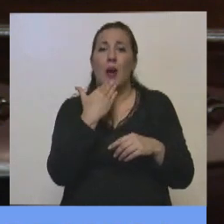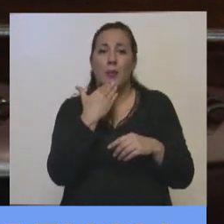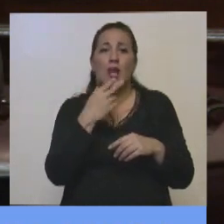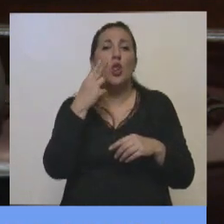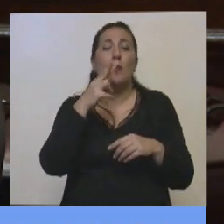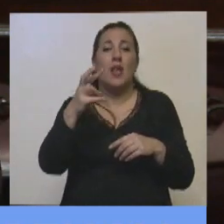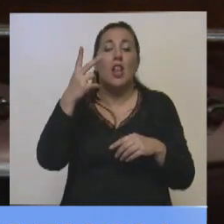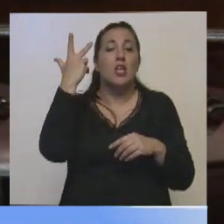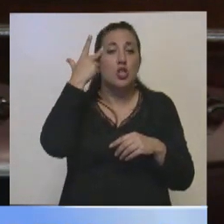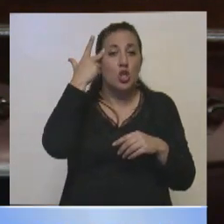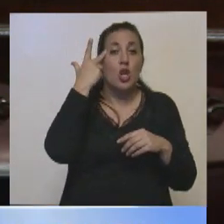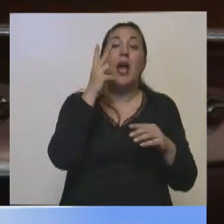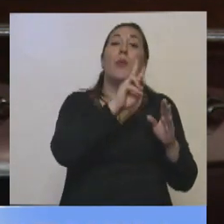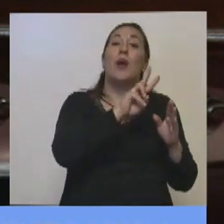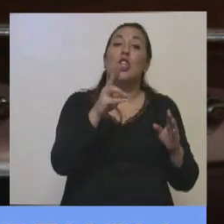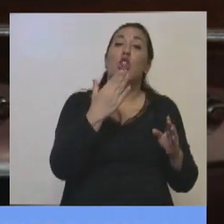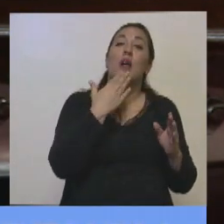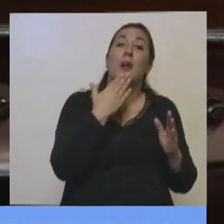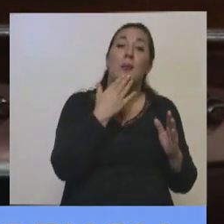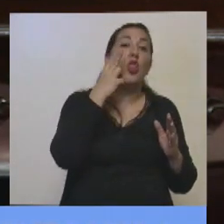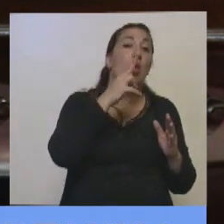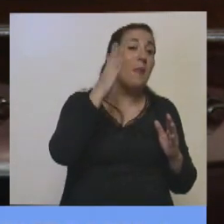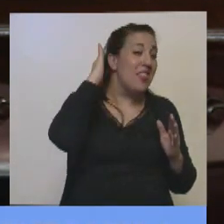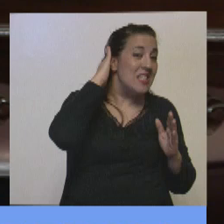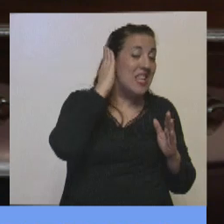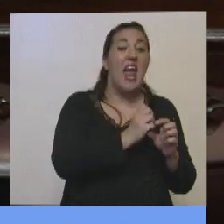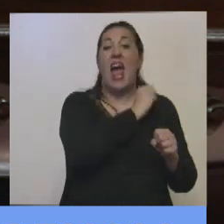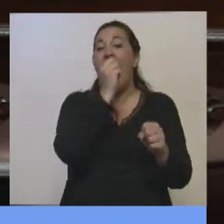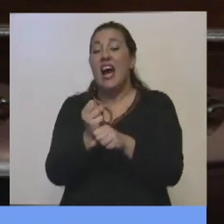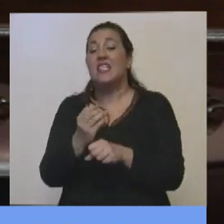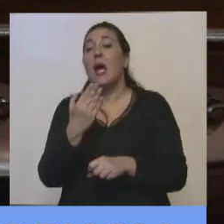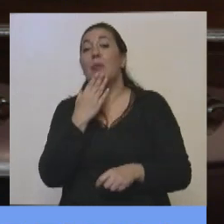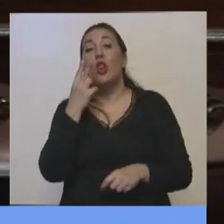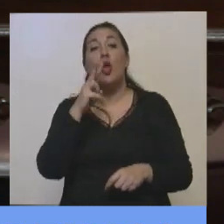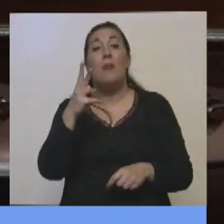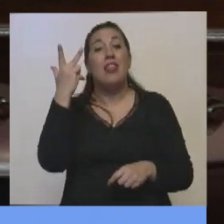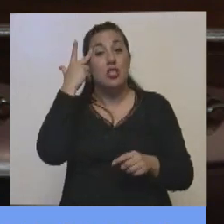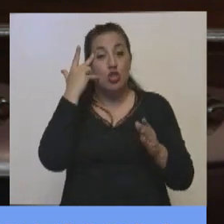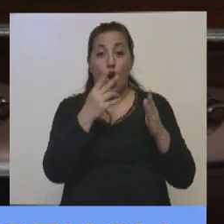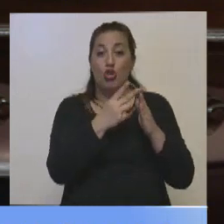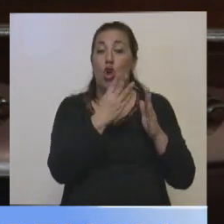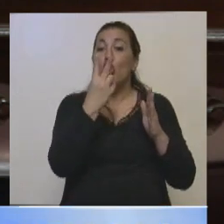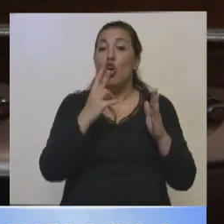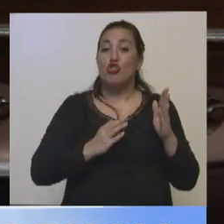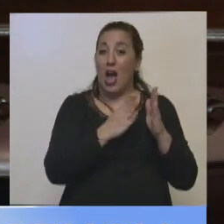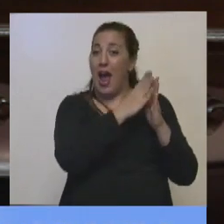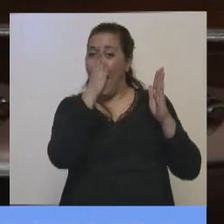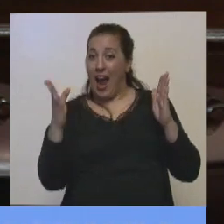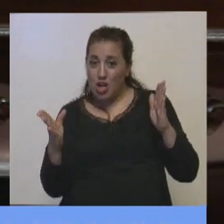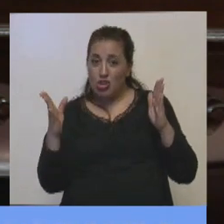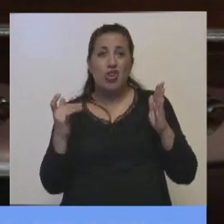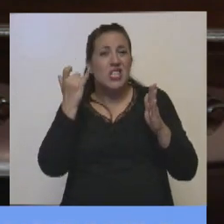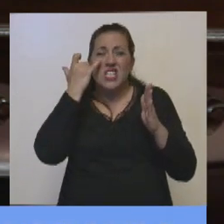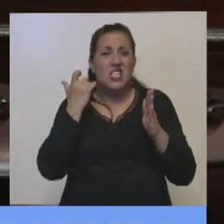18 desde el 22 de abril del 16 a abril del 18 en dos años entramos al mercado de crédito